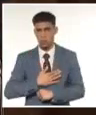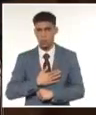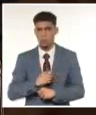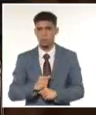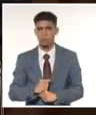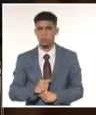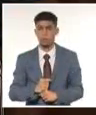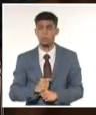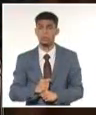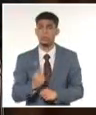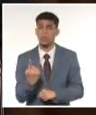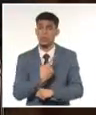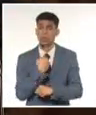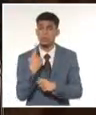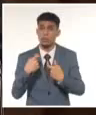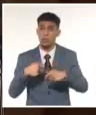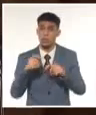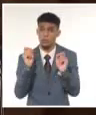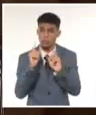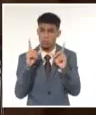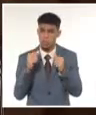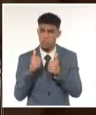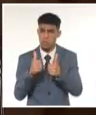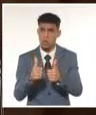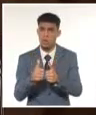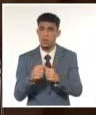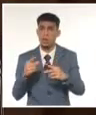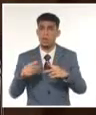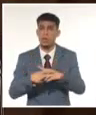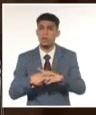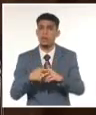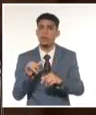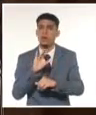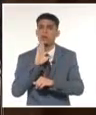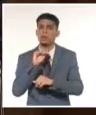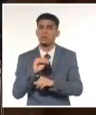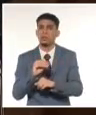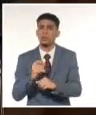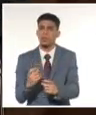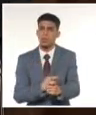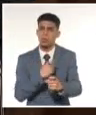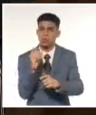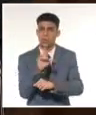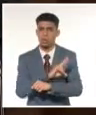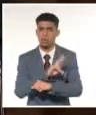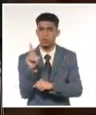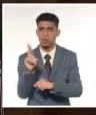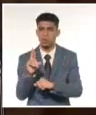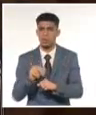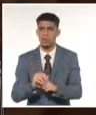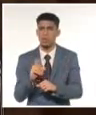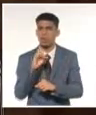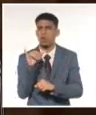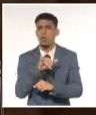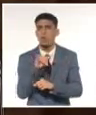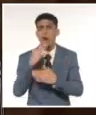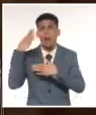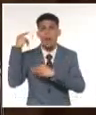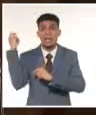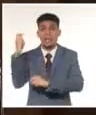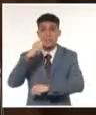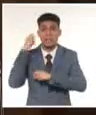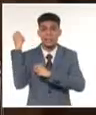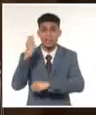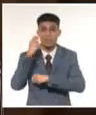dejarnos engañar y para ratificar la decisión de lucha revolucionaria, de combate mambí y rebelde,